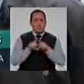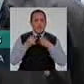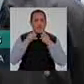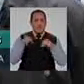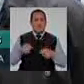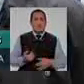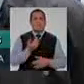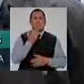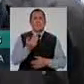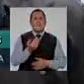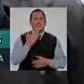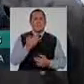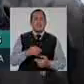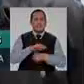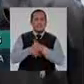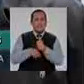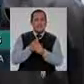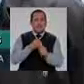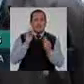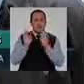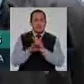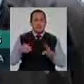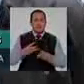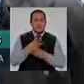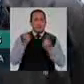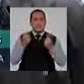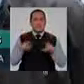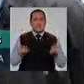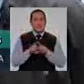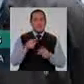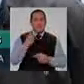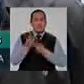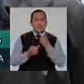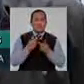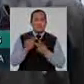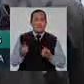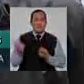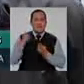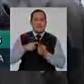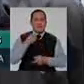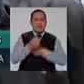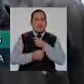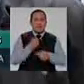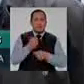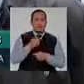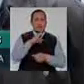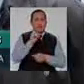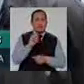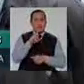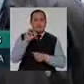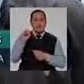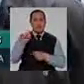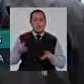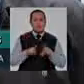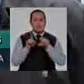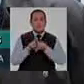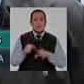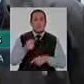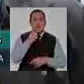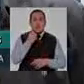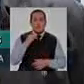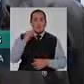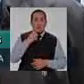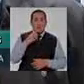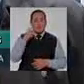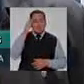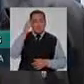¿quiénes son los más interesados en que desaparezcan las visitas hasta el año 2010 y sobre todo las que le hacían a Óscar López Meneses? Y